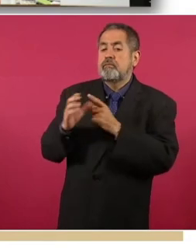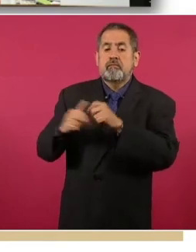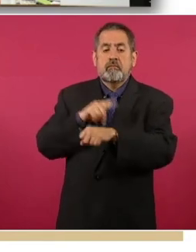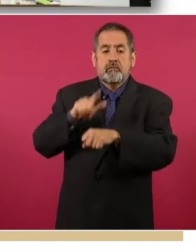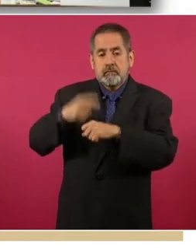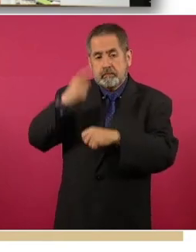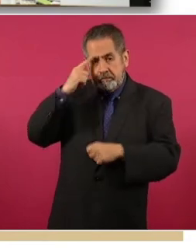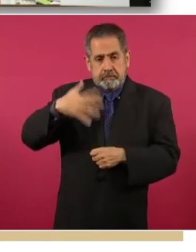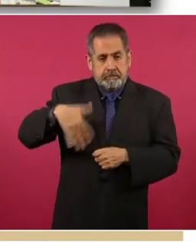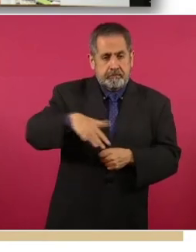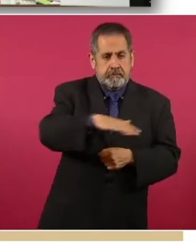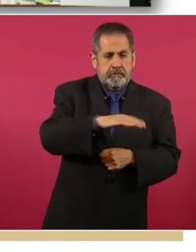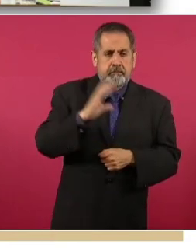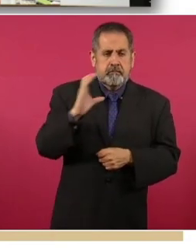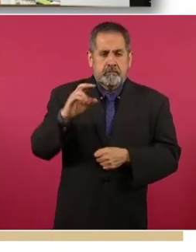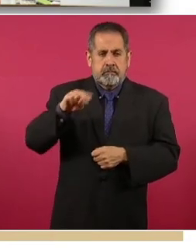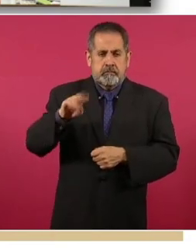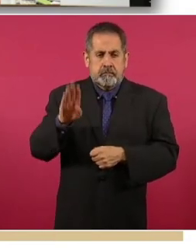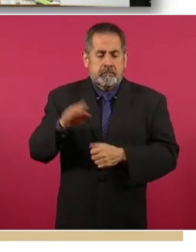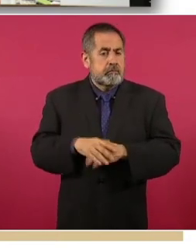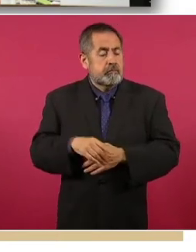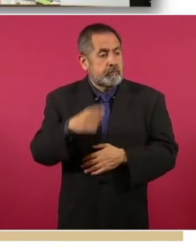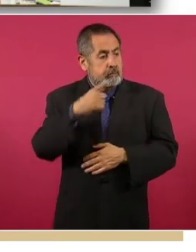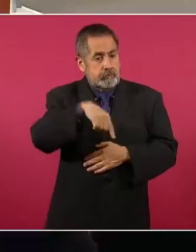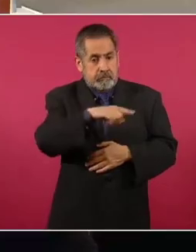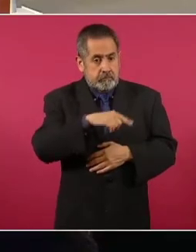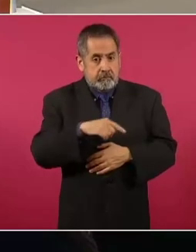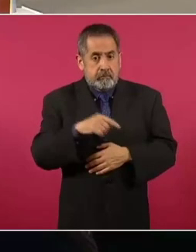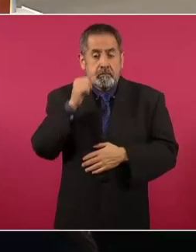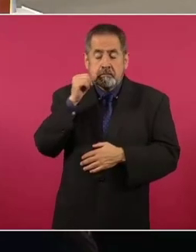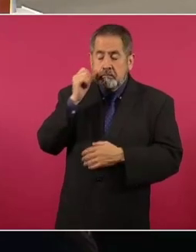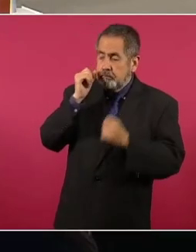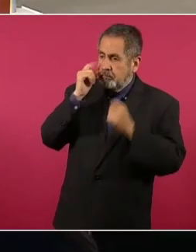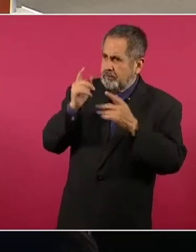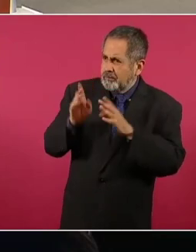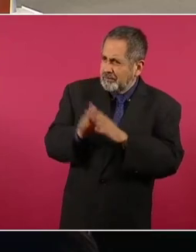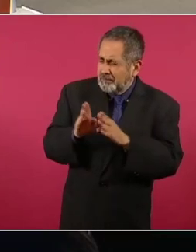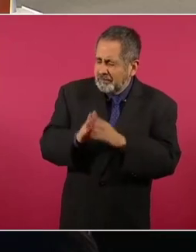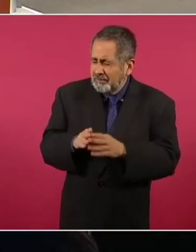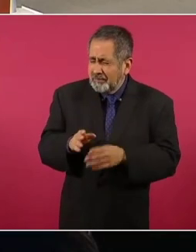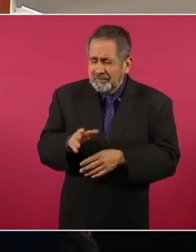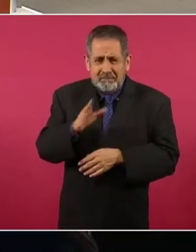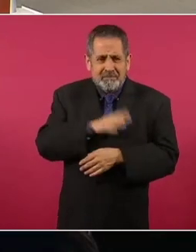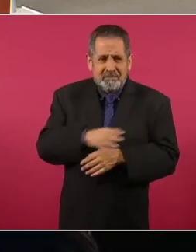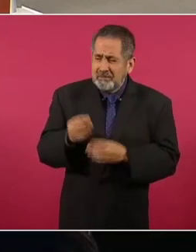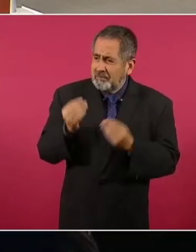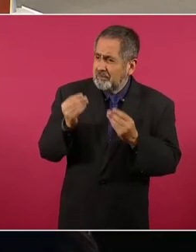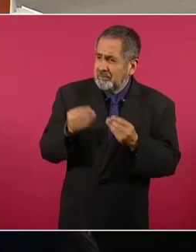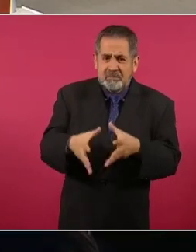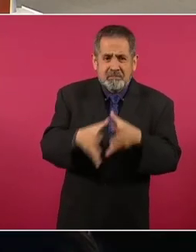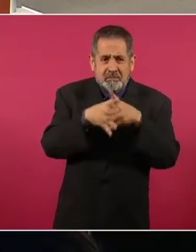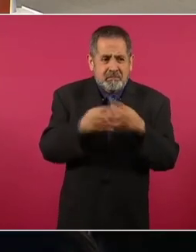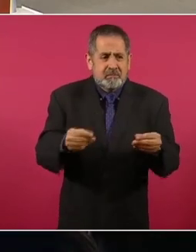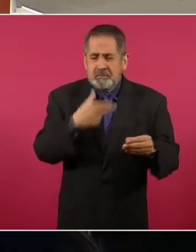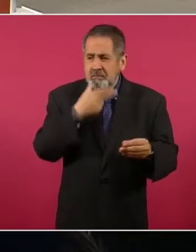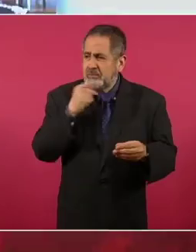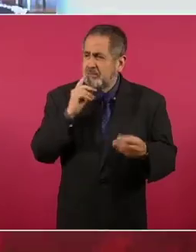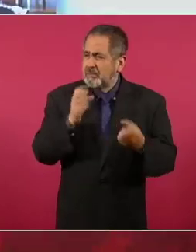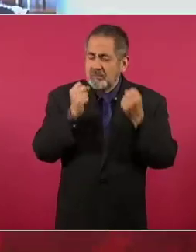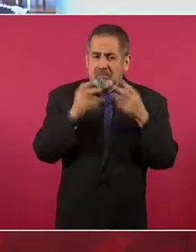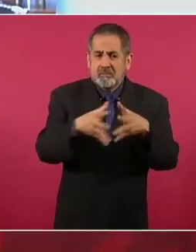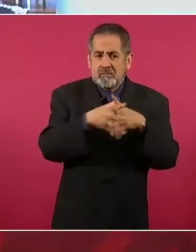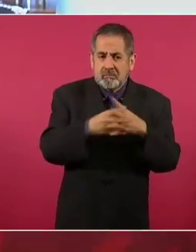de Búsqueda. Ayer se quedaron sorprendidos del número de desaparecidos, desaparecidas, desaparecidos